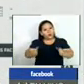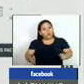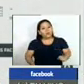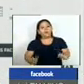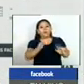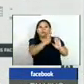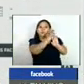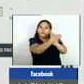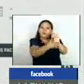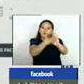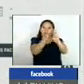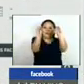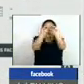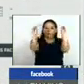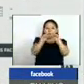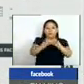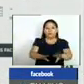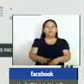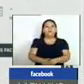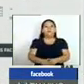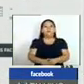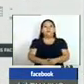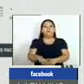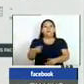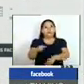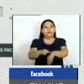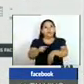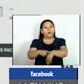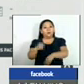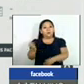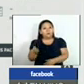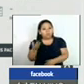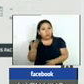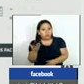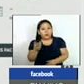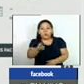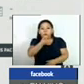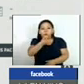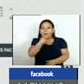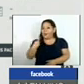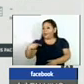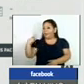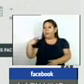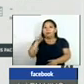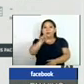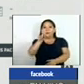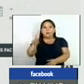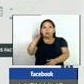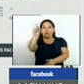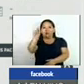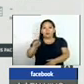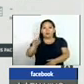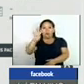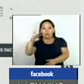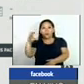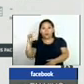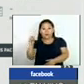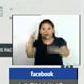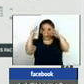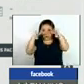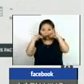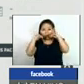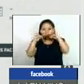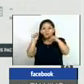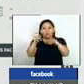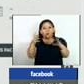su página. La última actualización se realizó el día de ayer a las 11 de la noche con 40 minutos y lo que se conoce como el